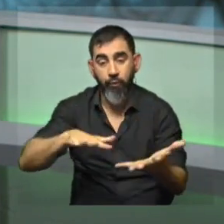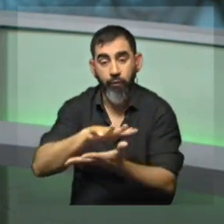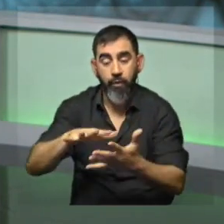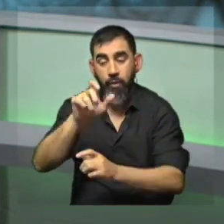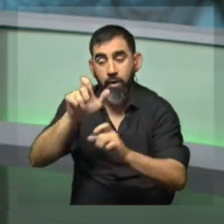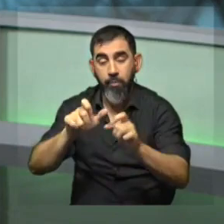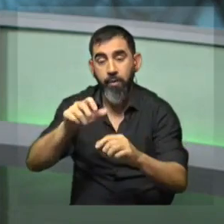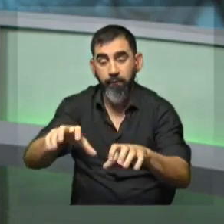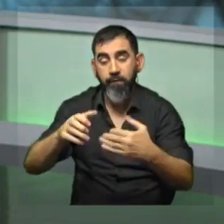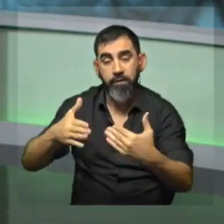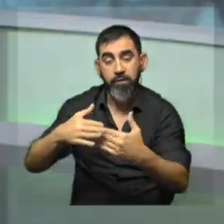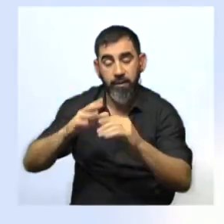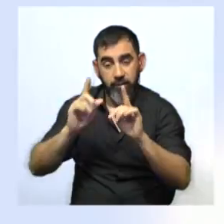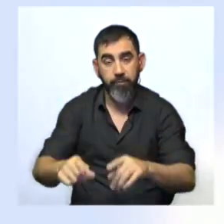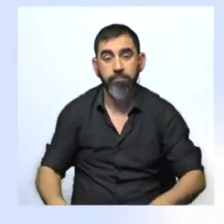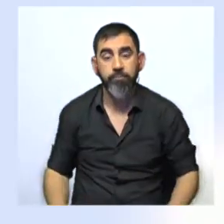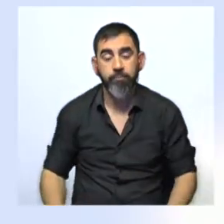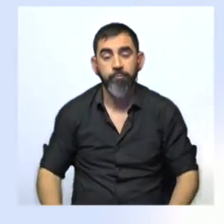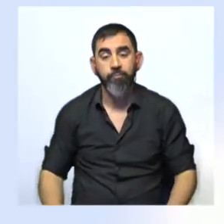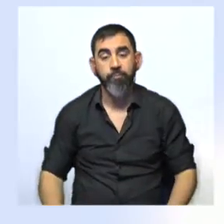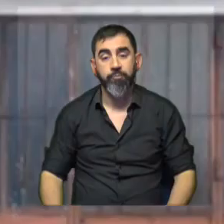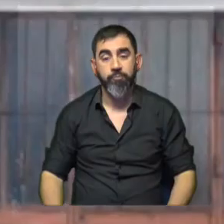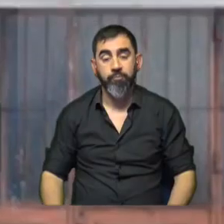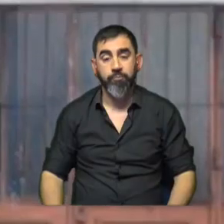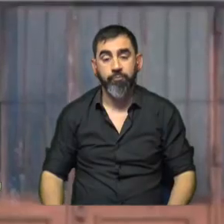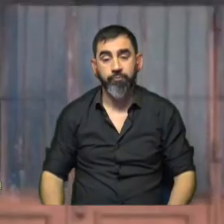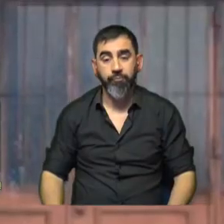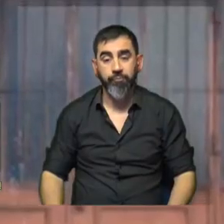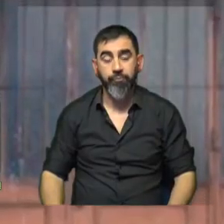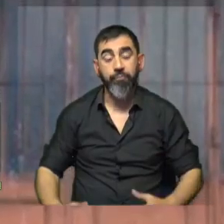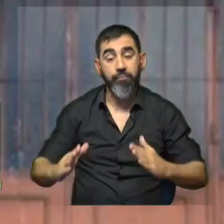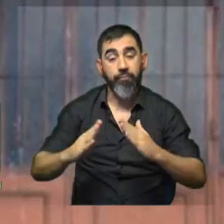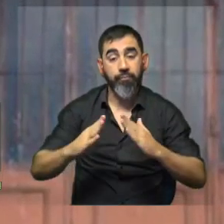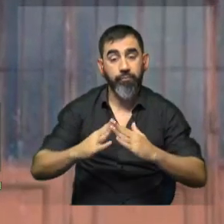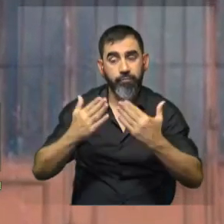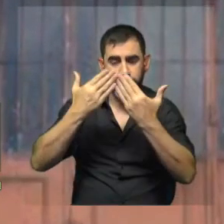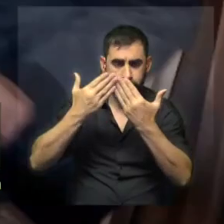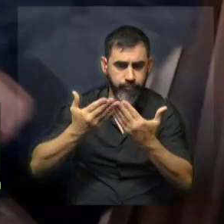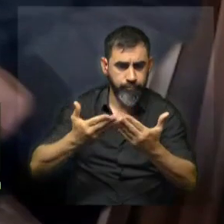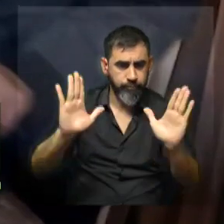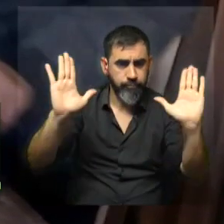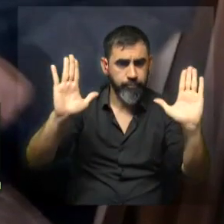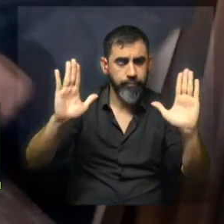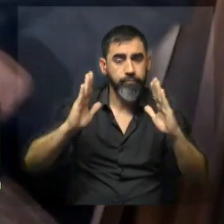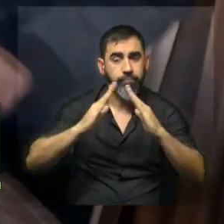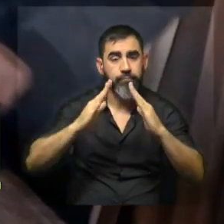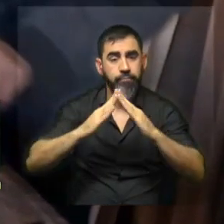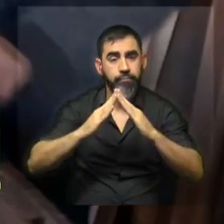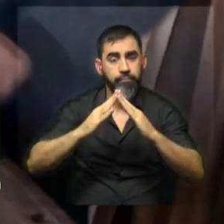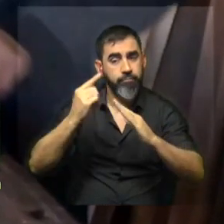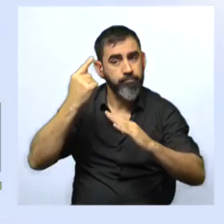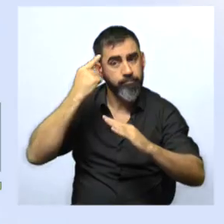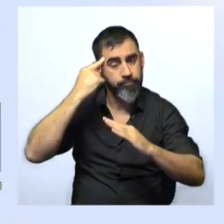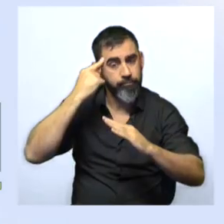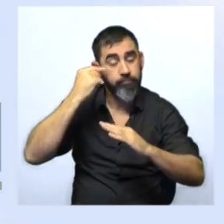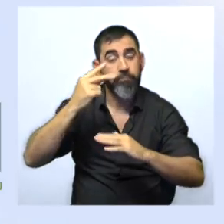personas de su comunidad. La Casa de Luisa era una casa abierta, una casa pensante.